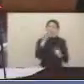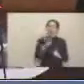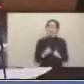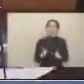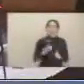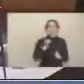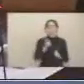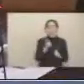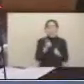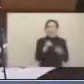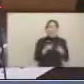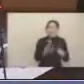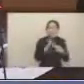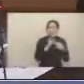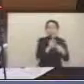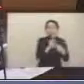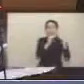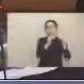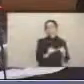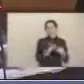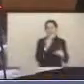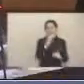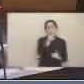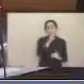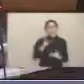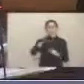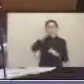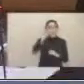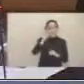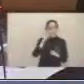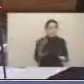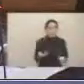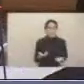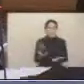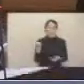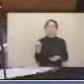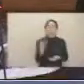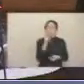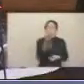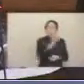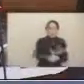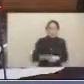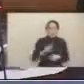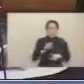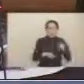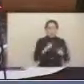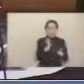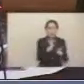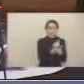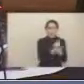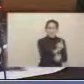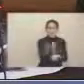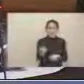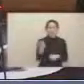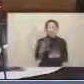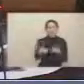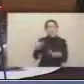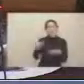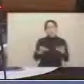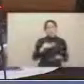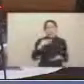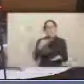costes asociados, fundamentalmente al personal educador, el número de niños por unidad, valoración de la posibilidad de modificación